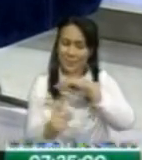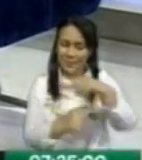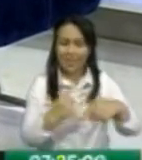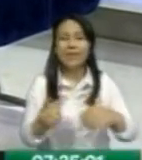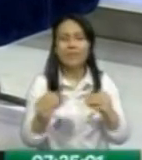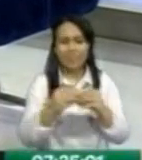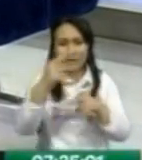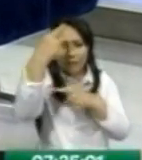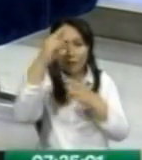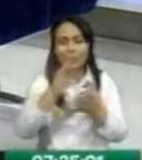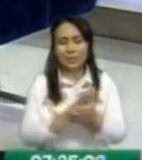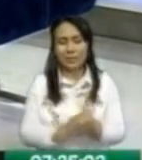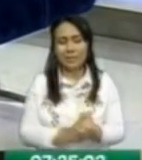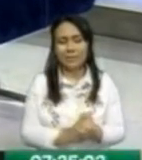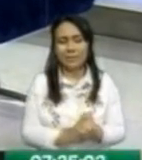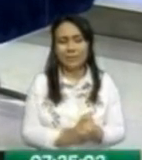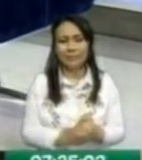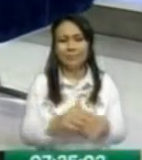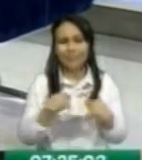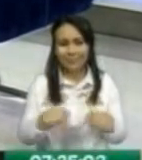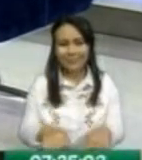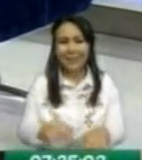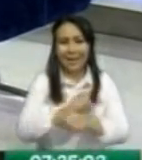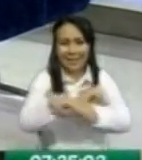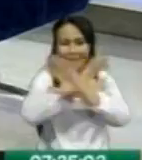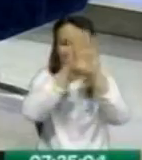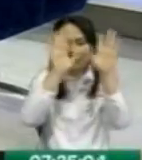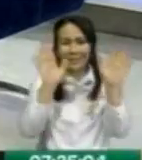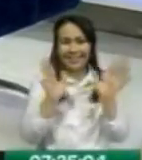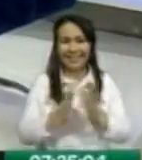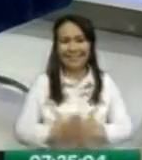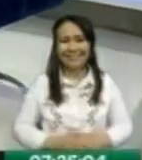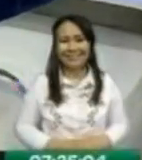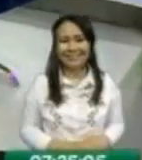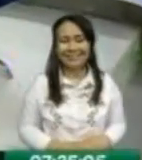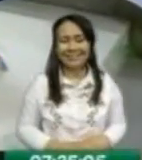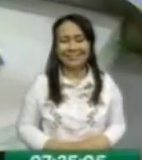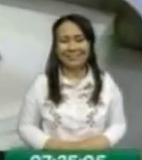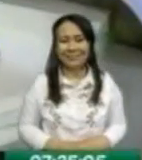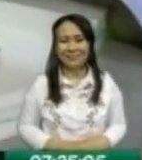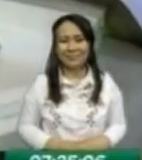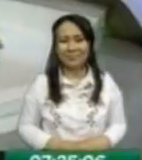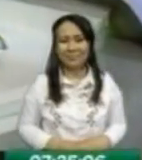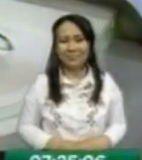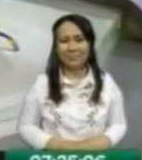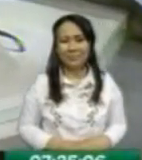pausa y enseguida regresamos con mucho más desde la noticia, primera emisión.